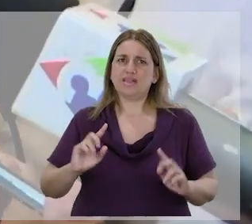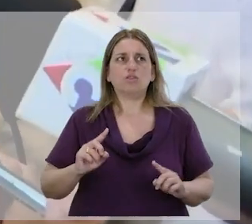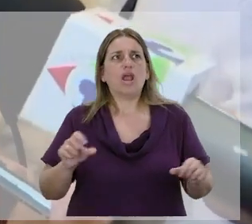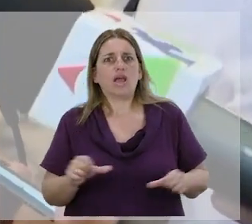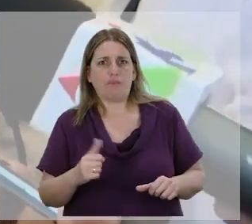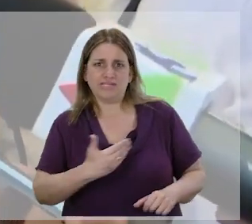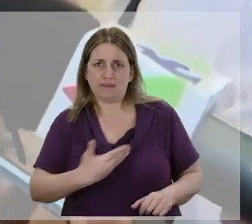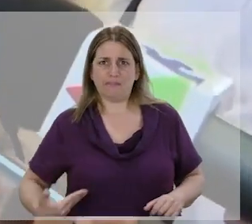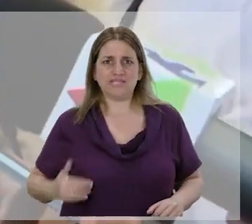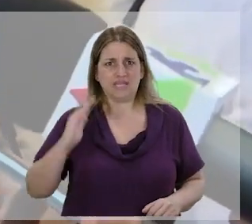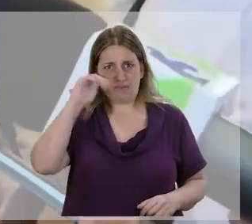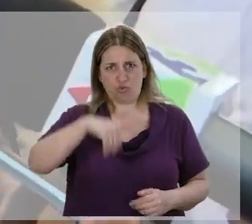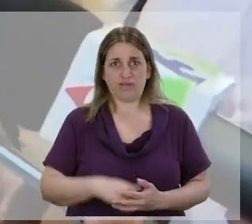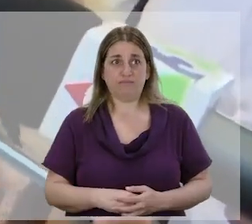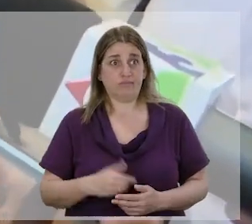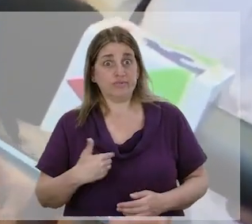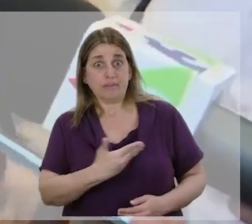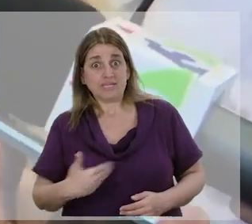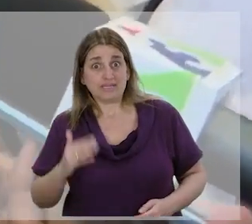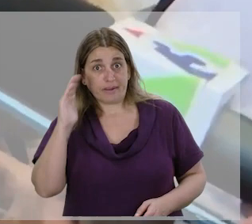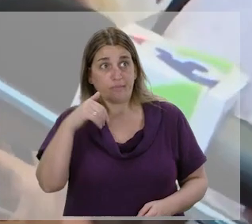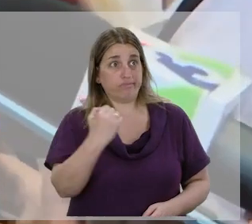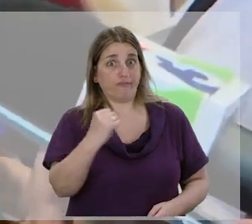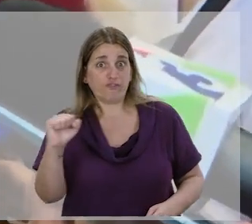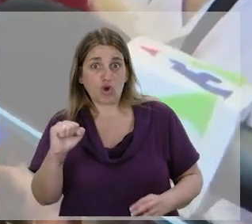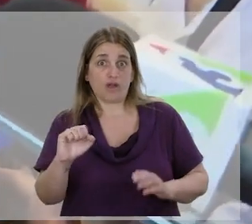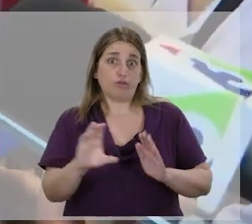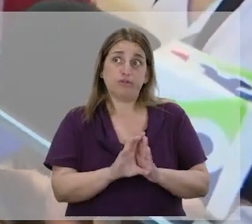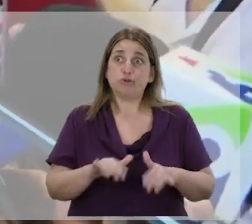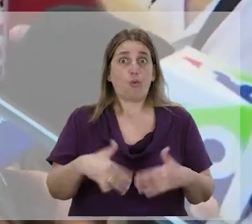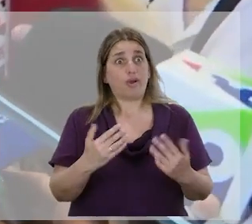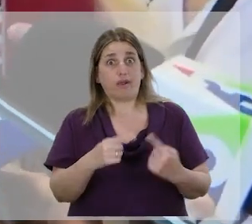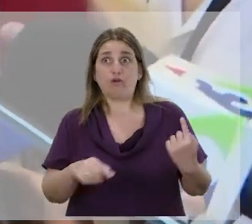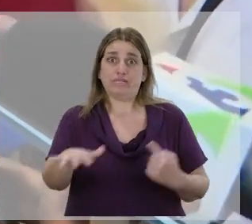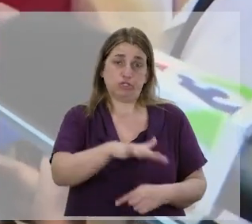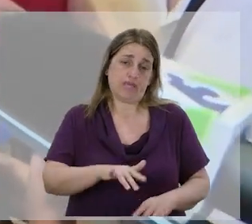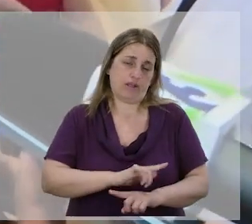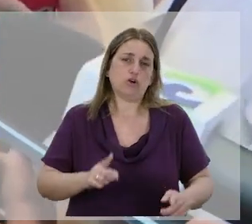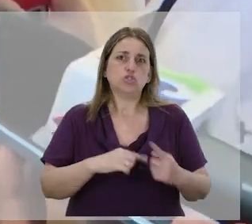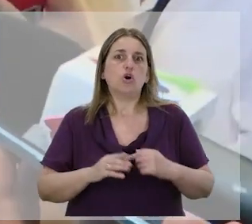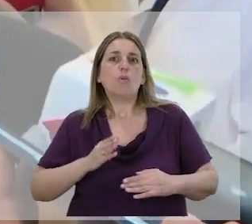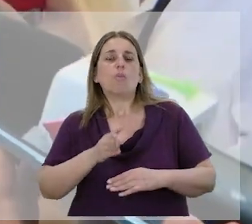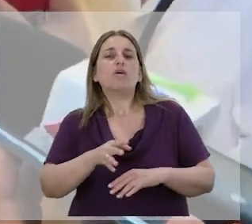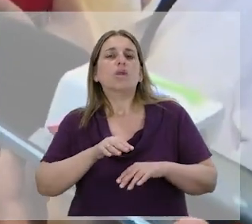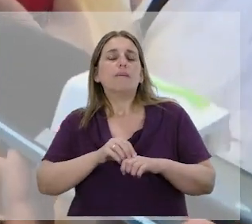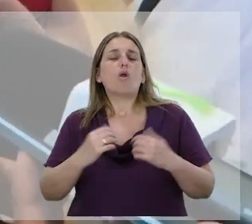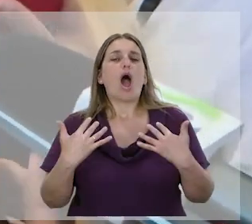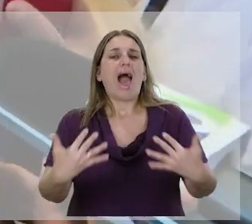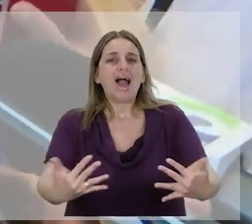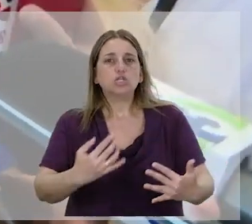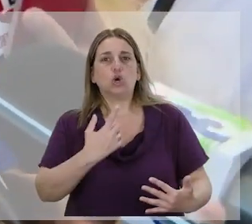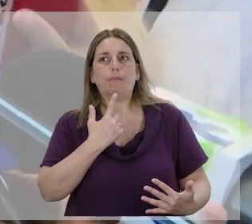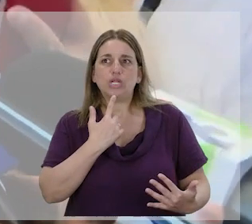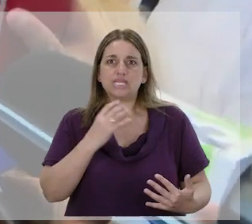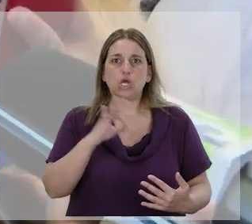la Constitución y la ley habilita al Presidente de la República. Si el Presidente de la República no cumple con la Constitución y la ley, de ahí para abajo todo el mundo hace lo que quiere. Entonces,